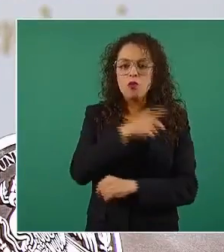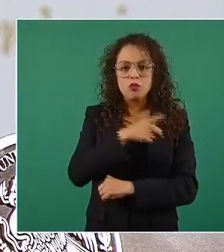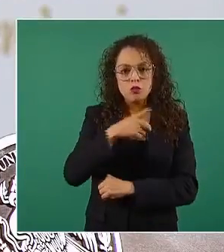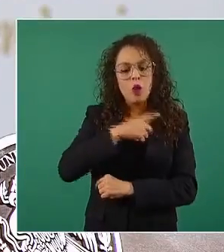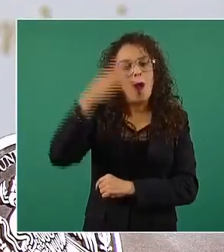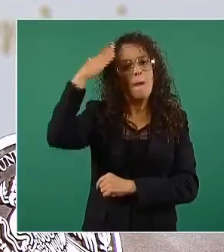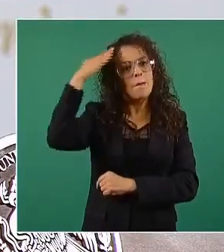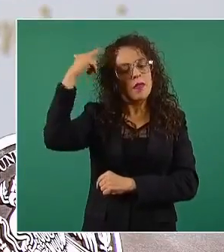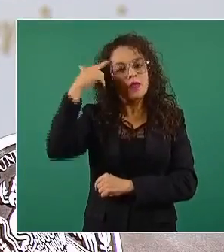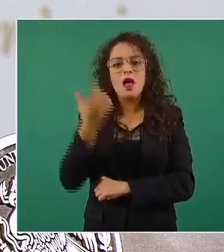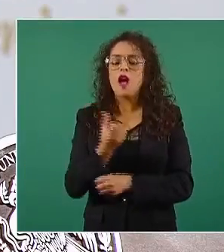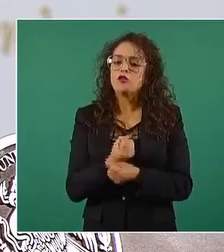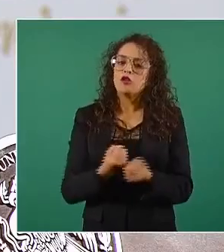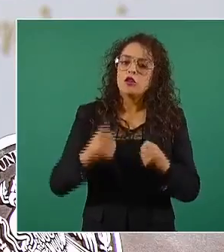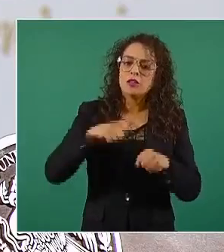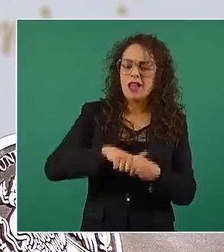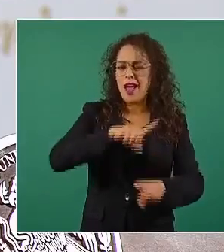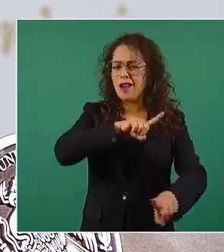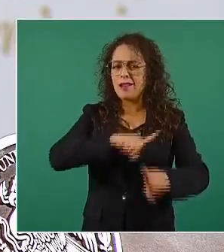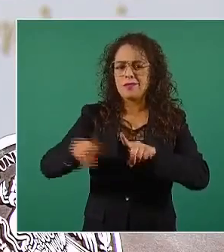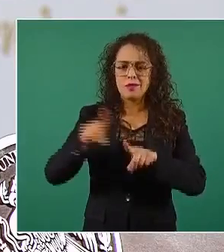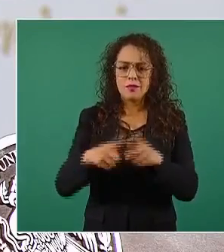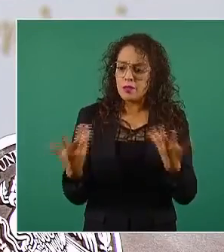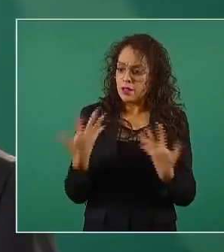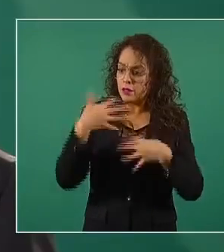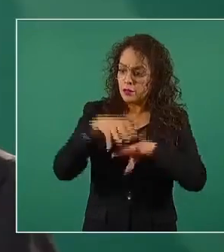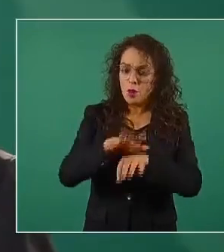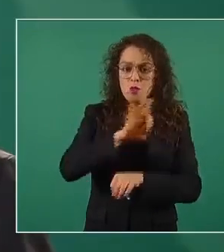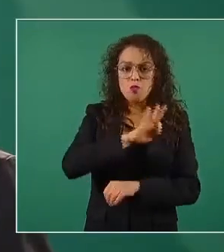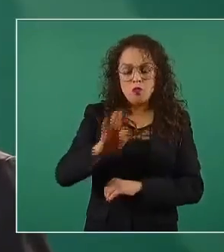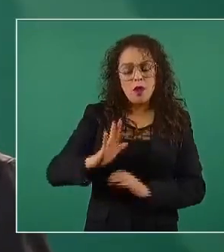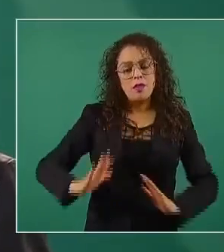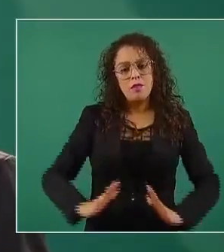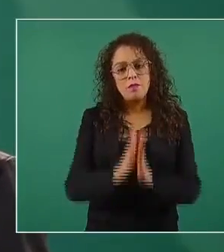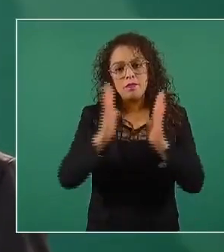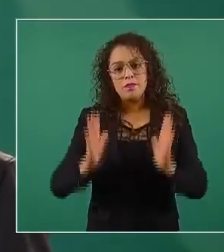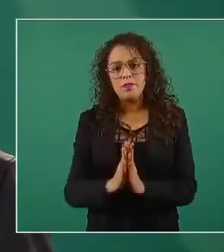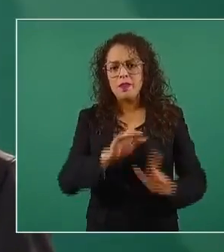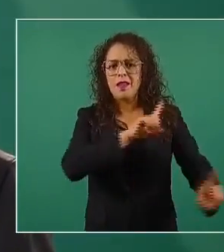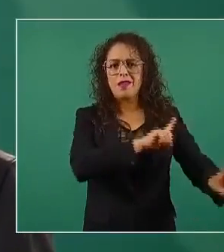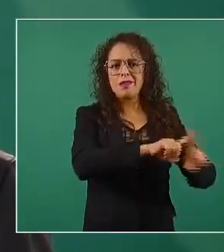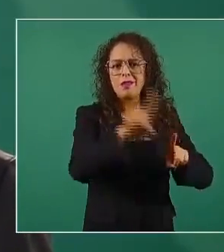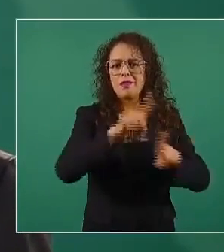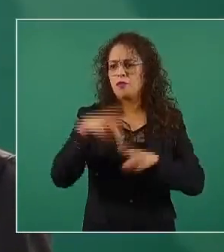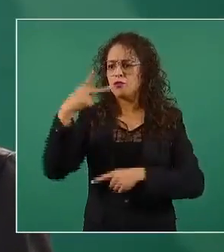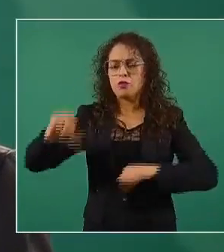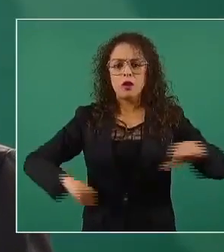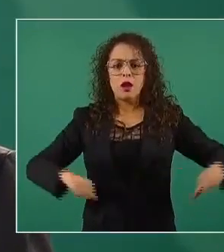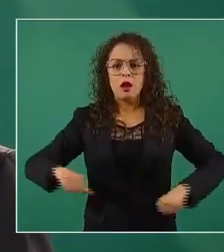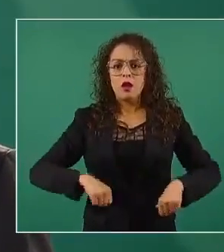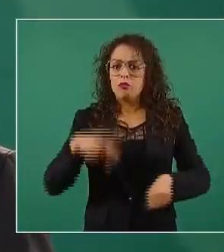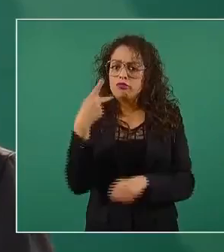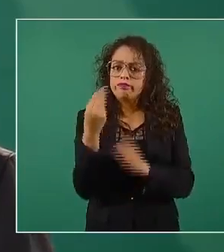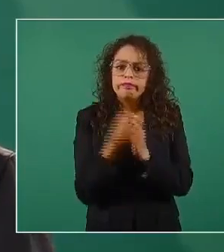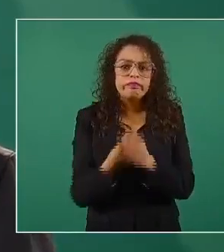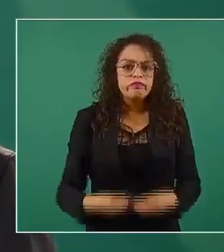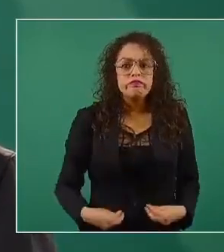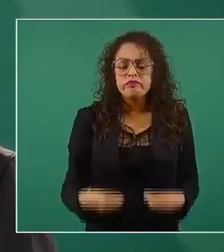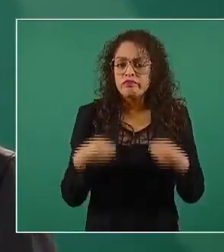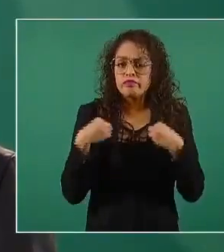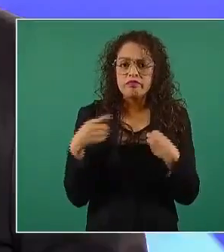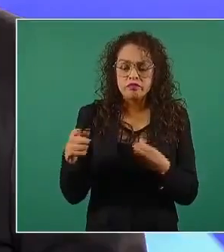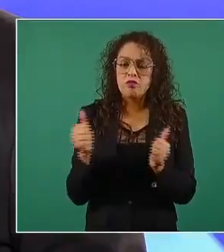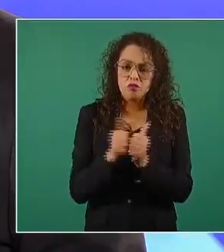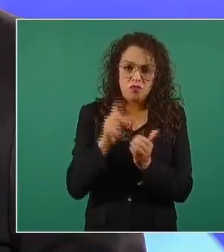y vocacional, y la inclusión y participación plena en todos los aspectos de la vida. Este trabajo